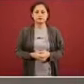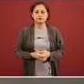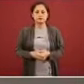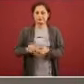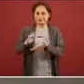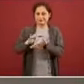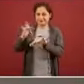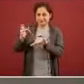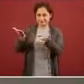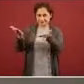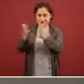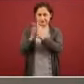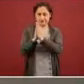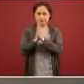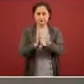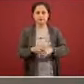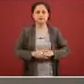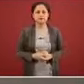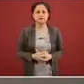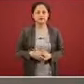Gracias. Por favor.